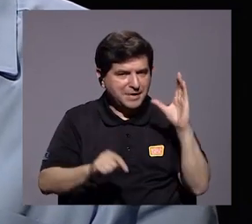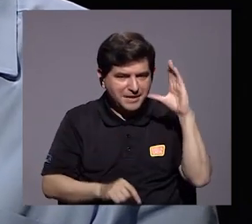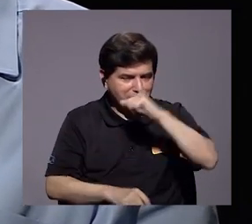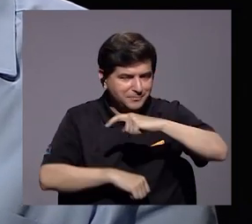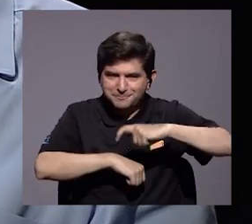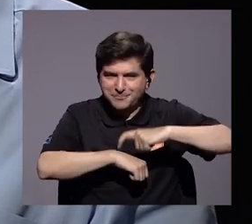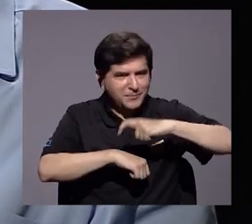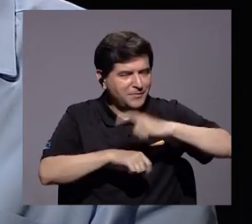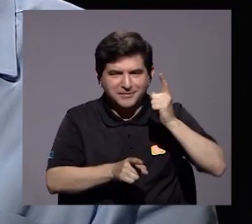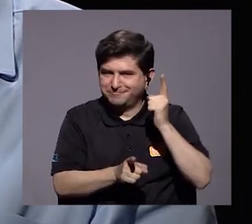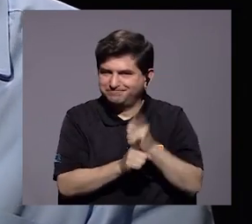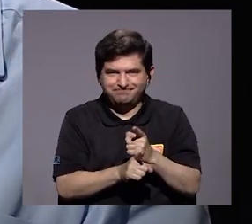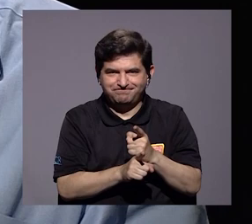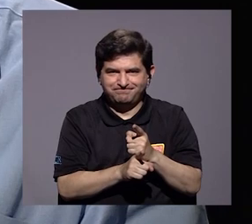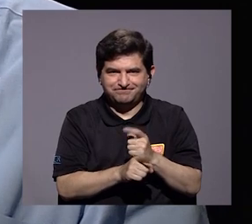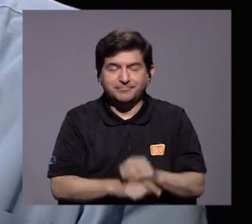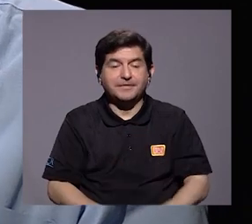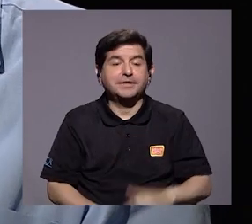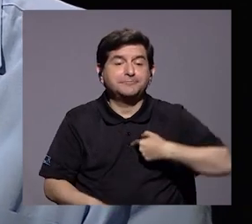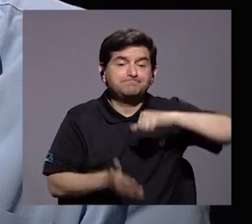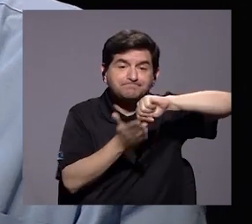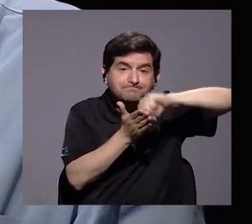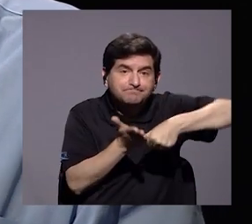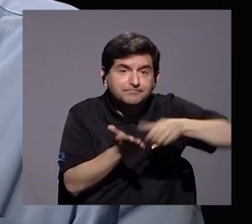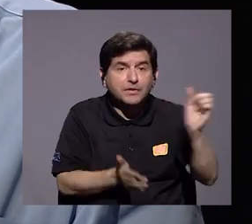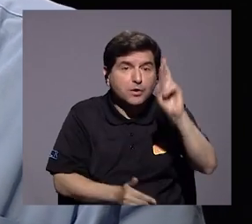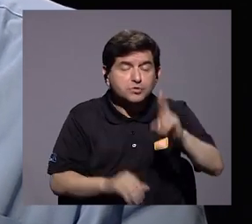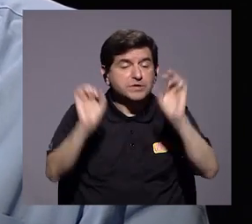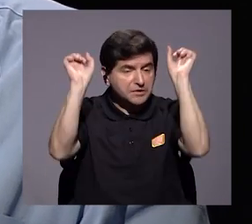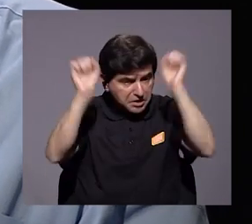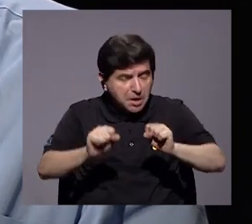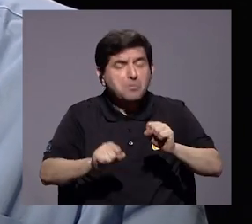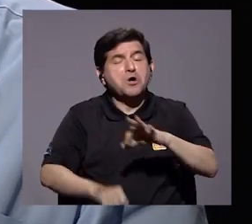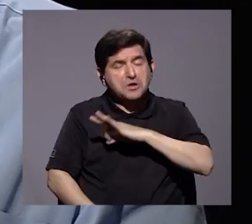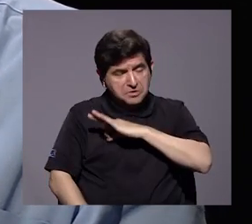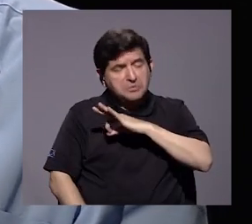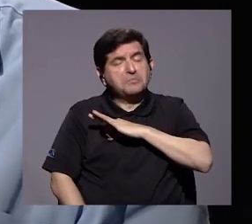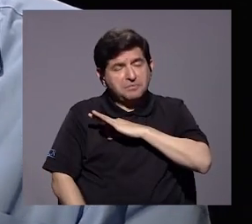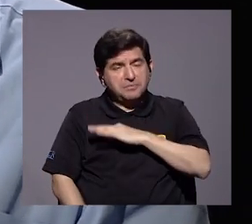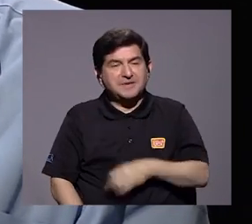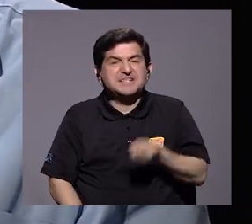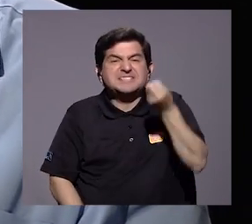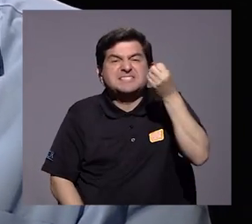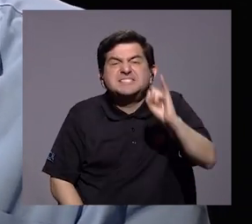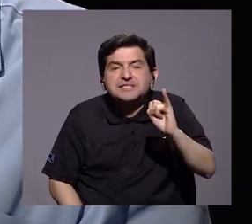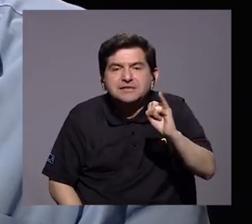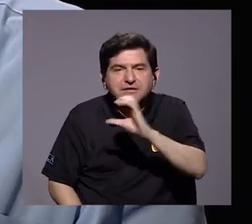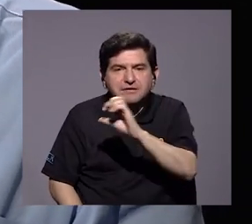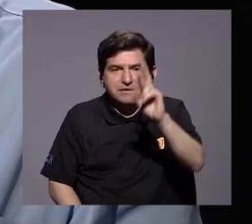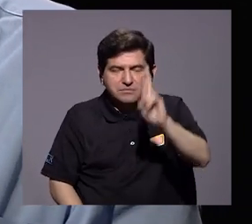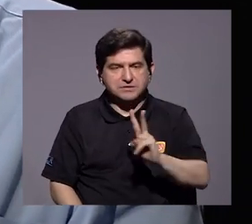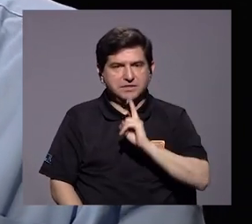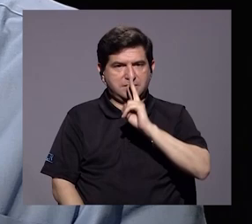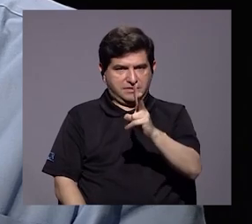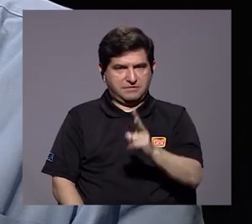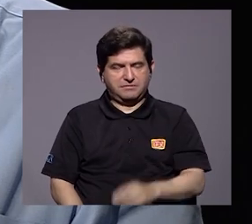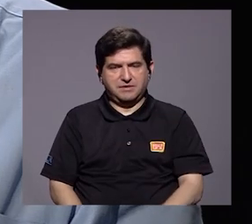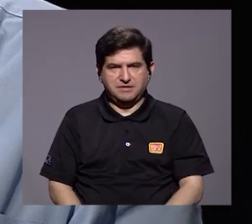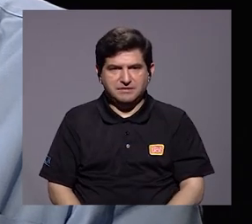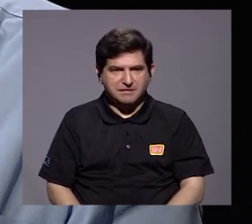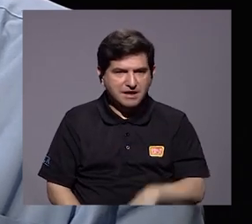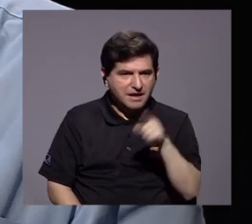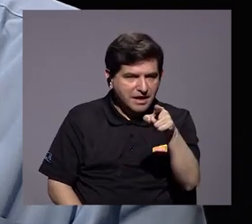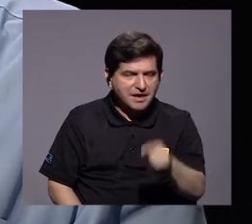momento de hacerlo verdad porque insisto costa rica podría eventualmente beneficiarse si costa rica verdaderamente implementar